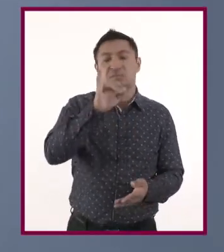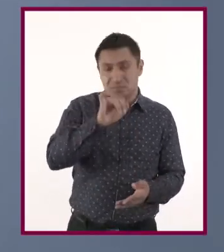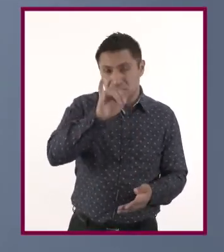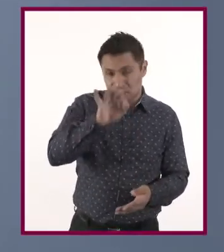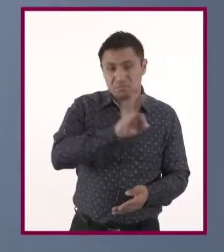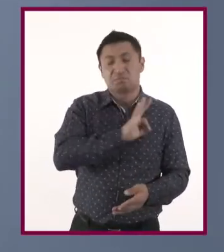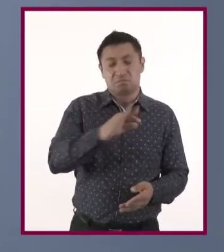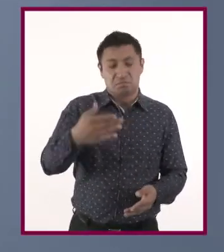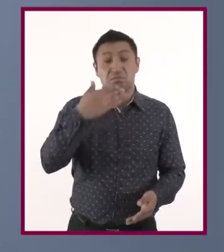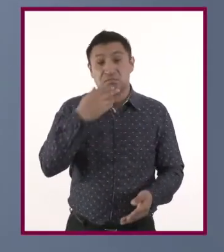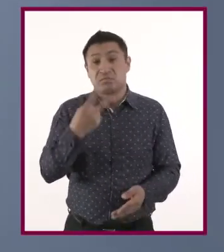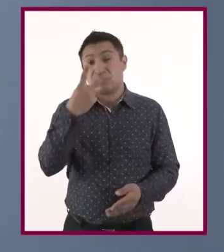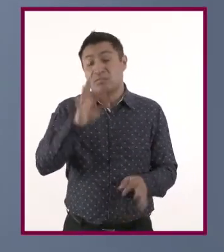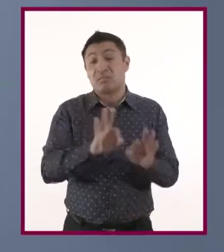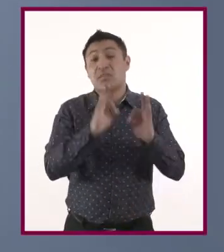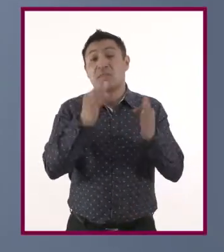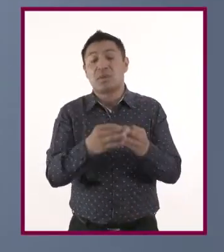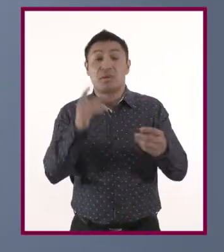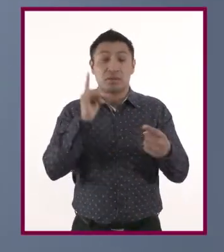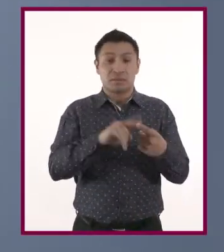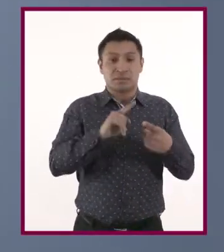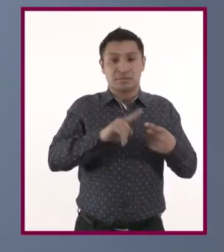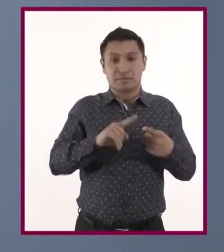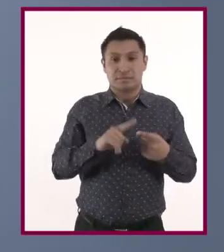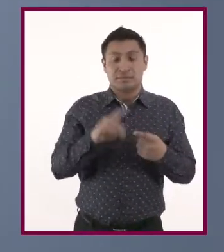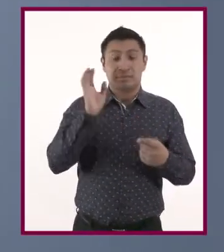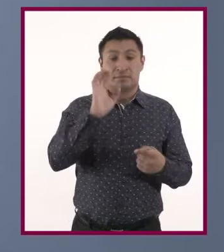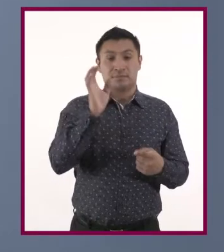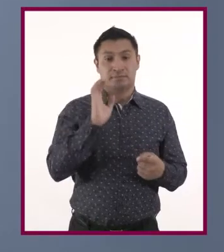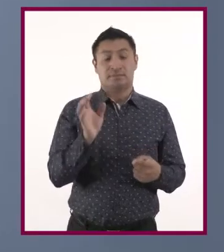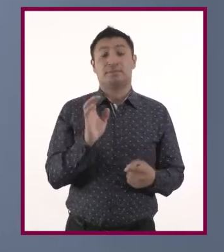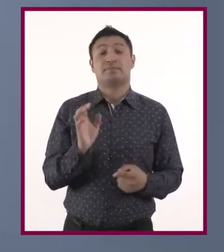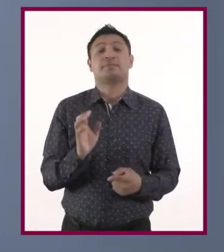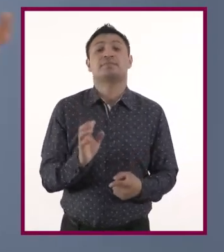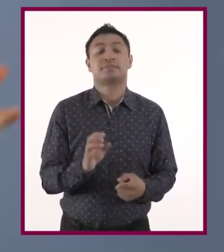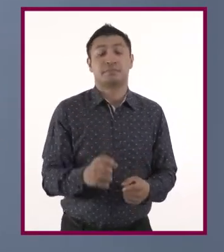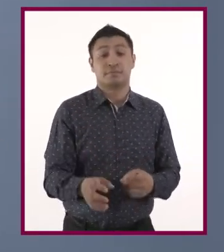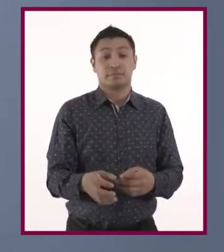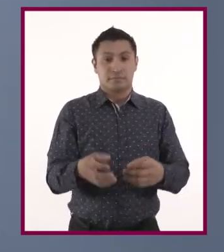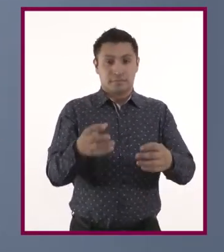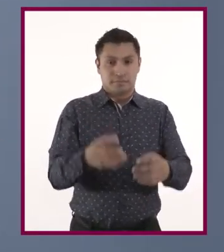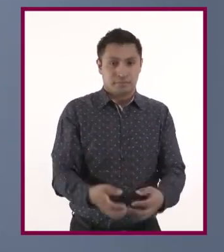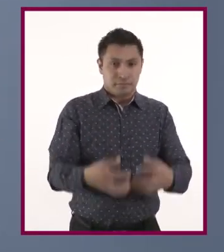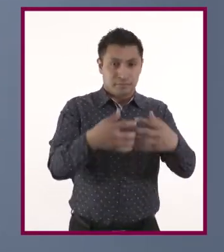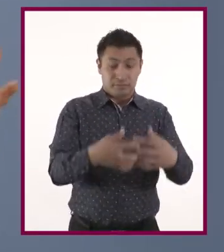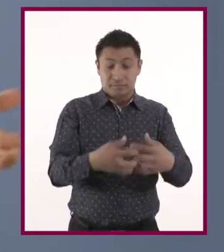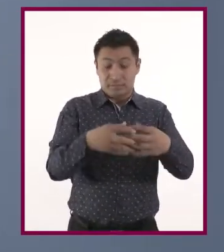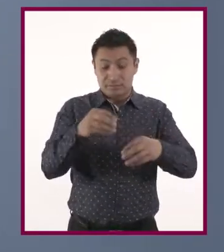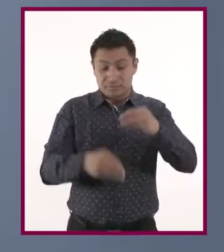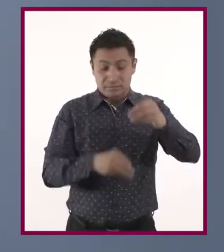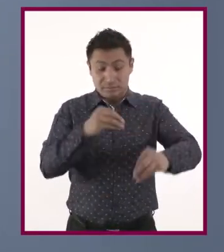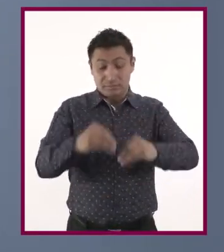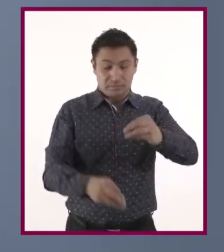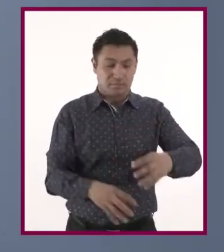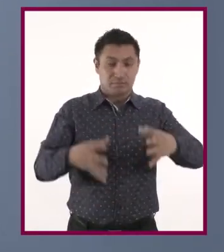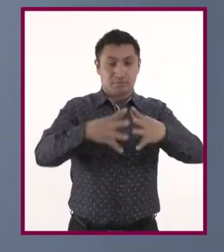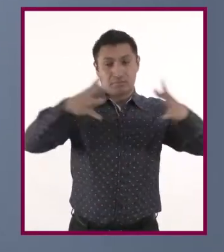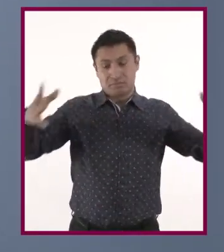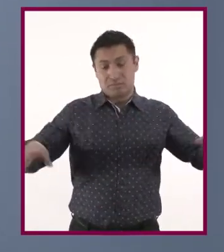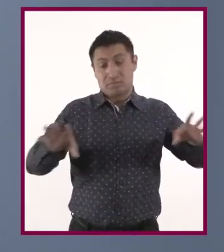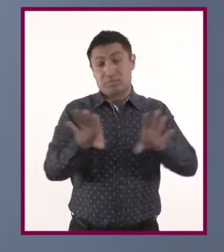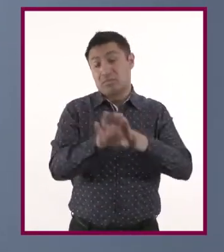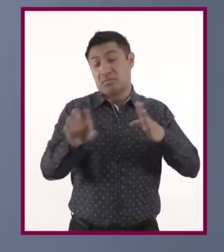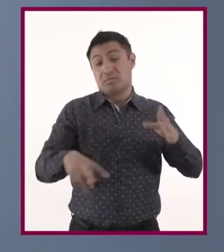solares se pueden reciclar de dos maneras. Una es cuando en las instalaciones grandes como parques